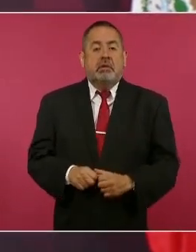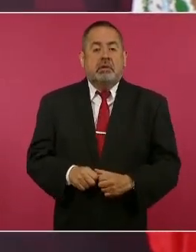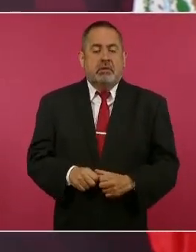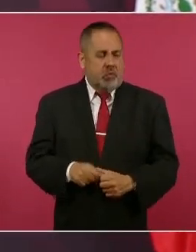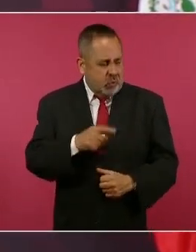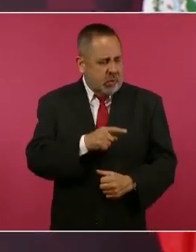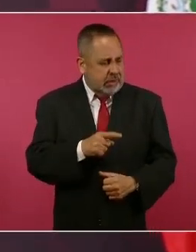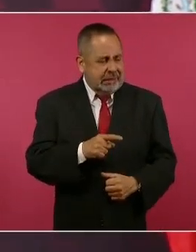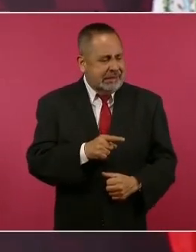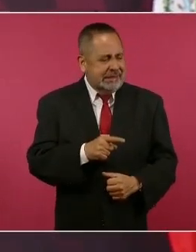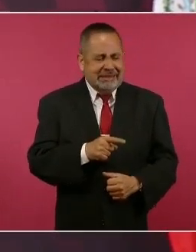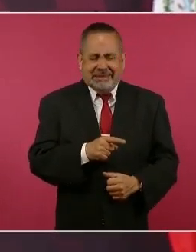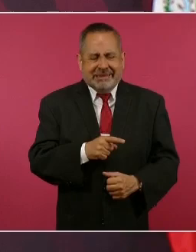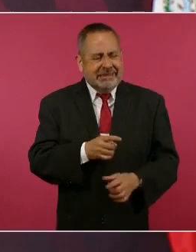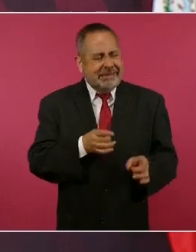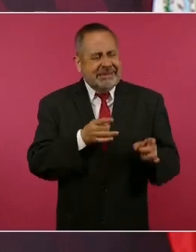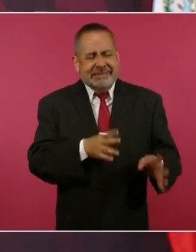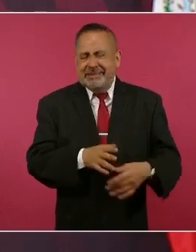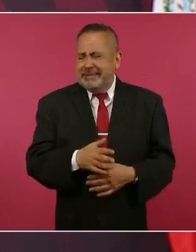deleznable